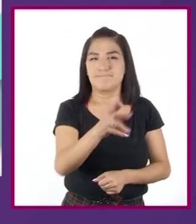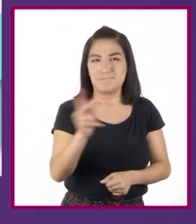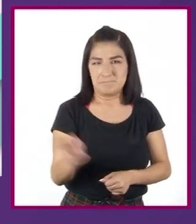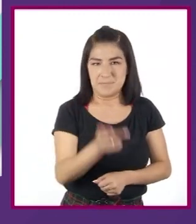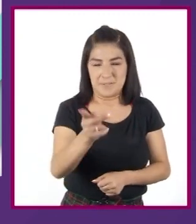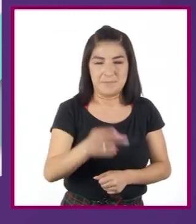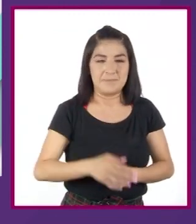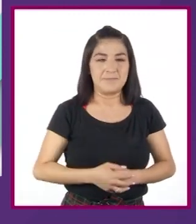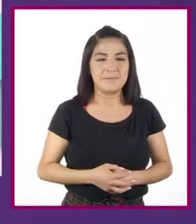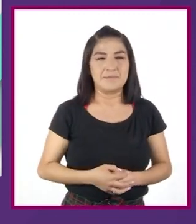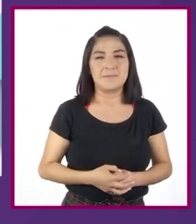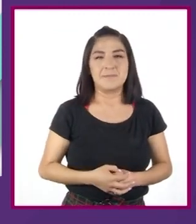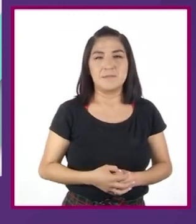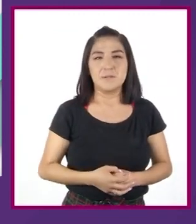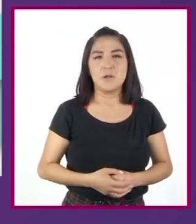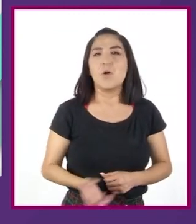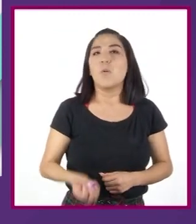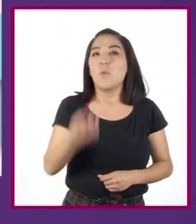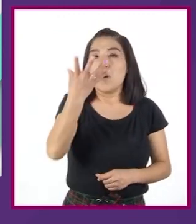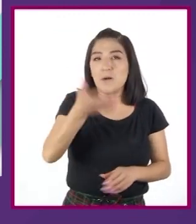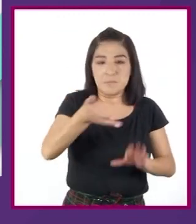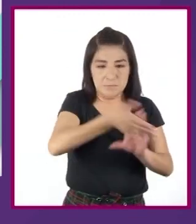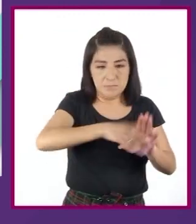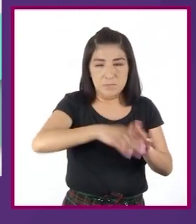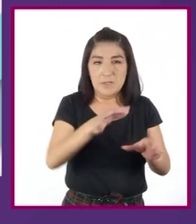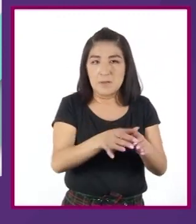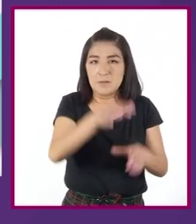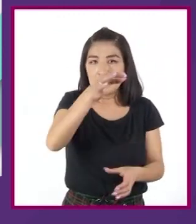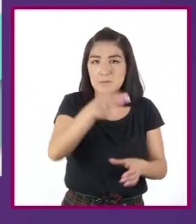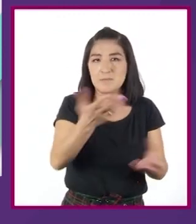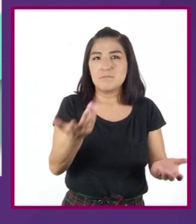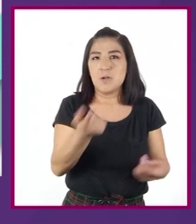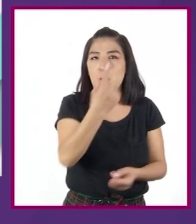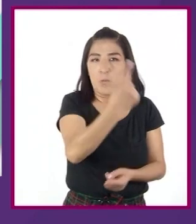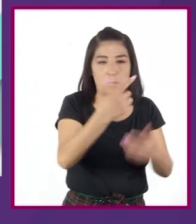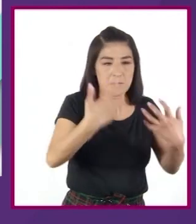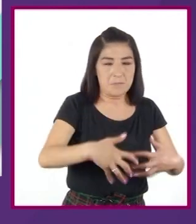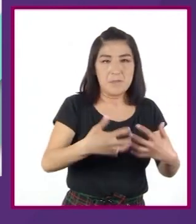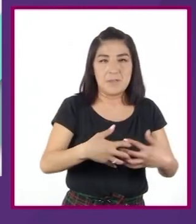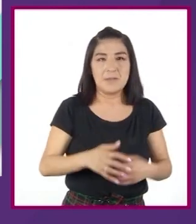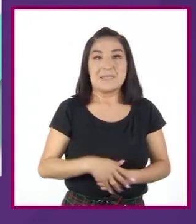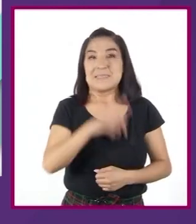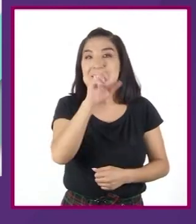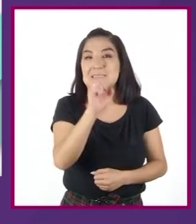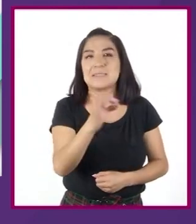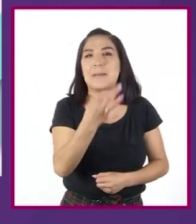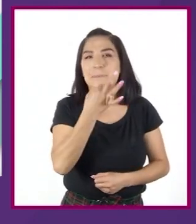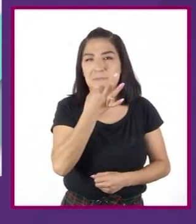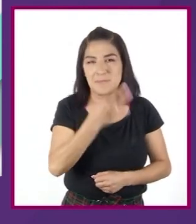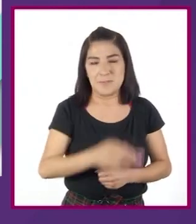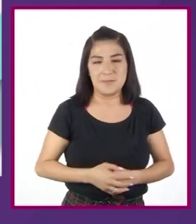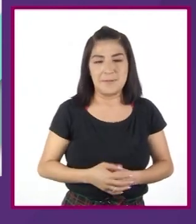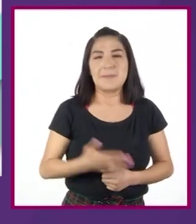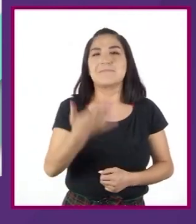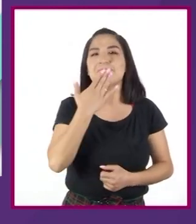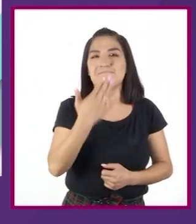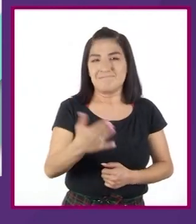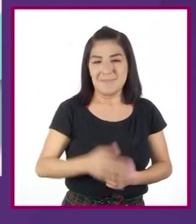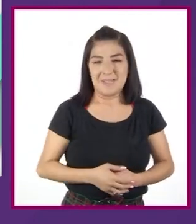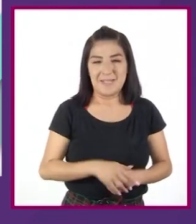preguntas. ¿Cuántas botellas lava la máquina 1 en 60 minutos? Muy